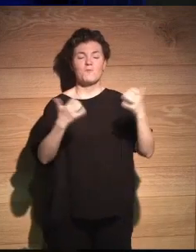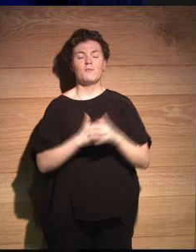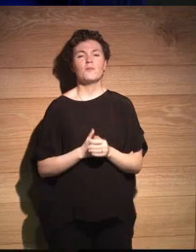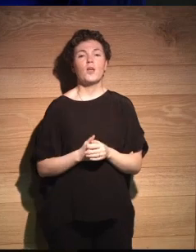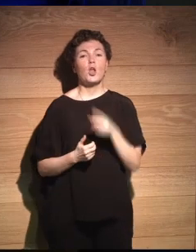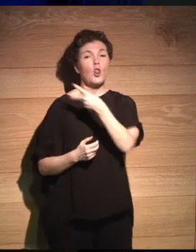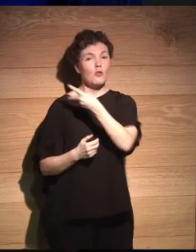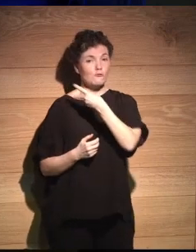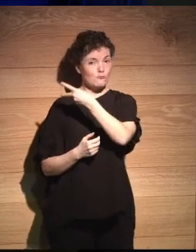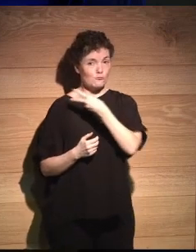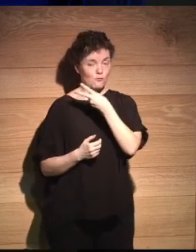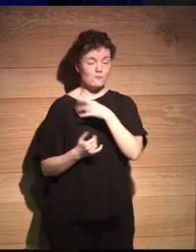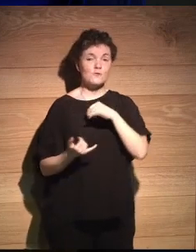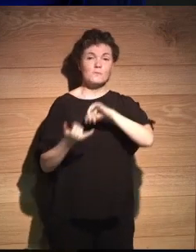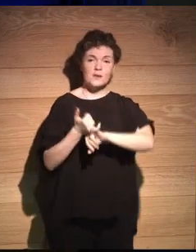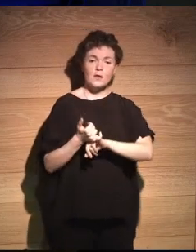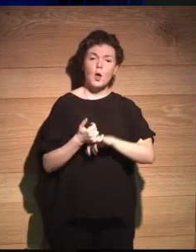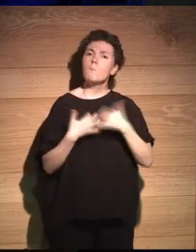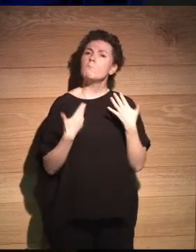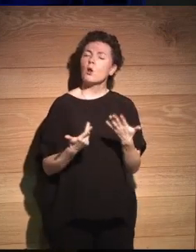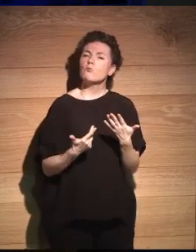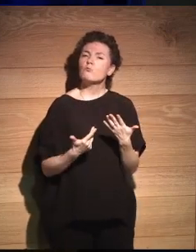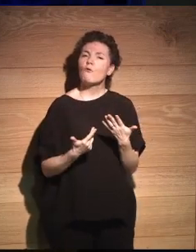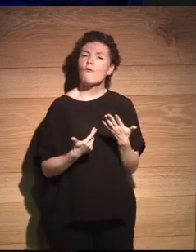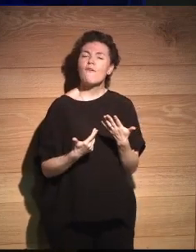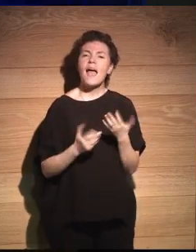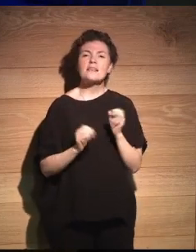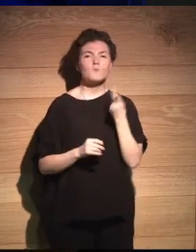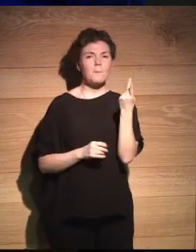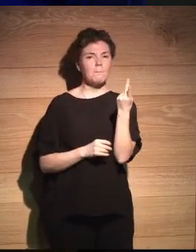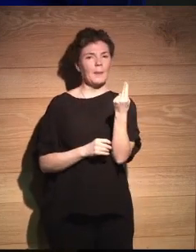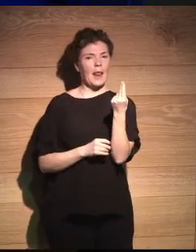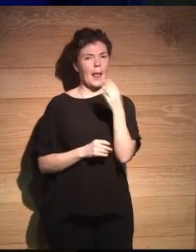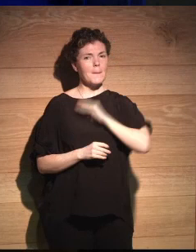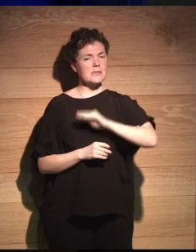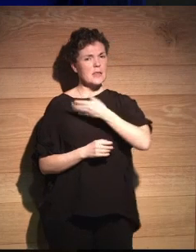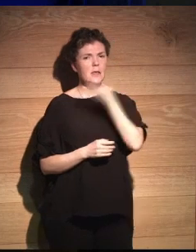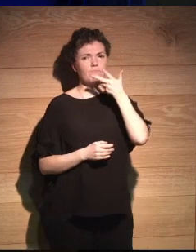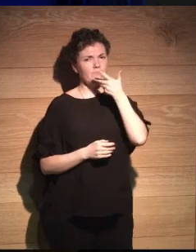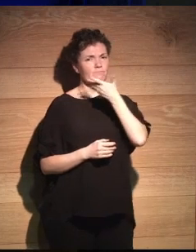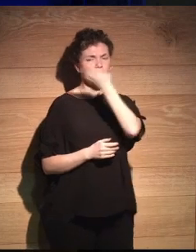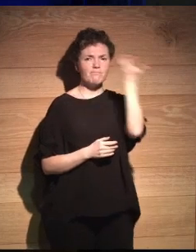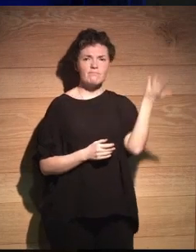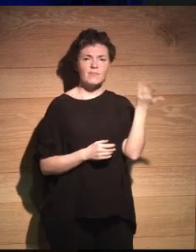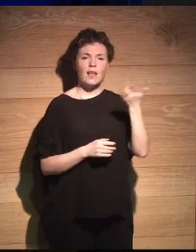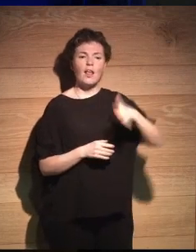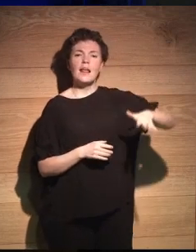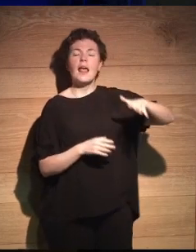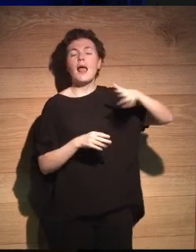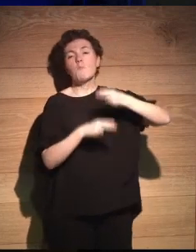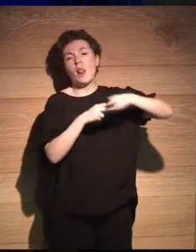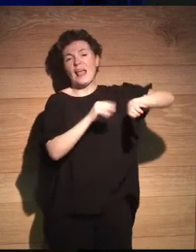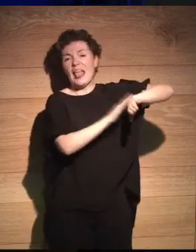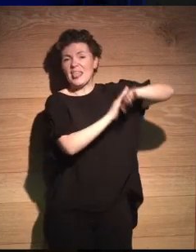Los dos, Leopold y ella, pronto se convirtieron en una pareja bastante conocida entre la izquierda